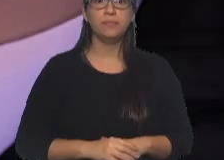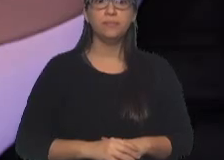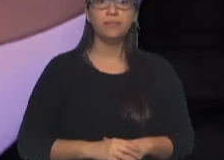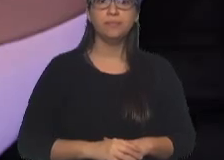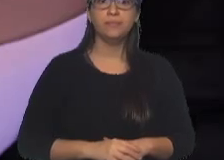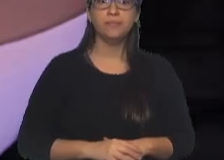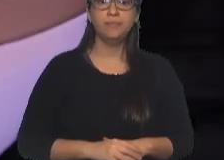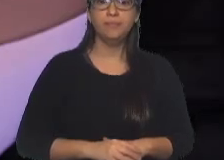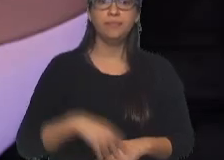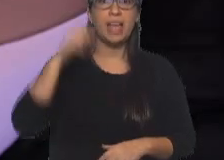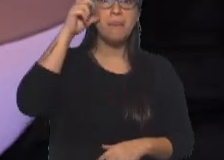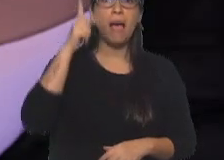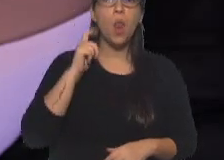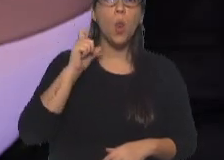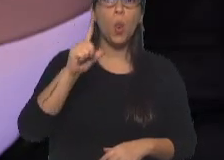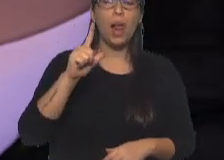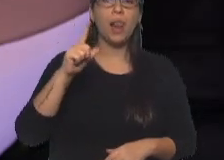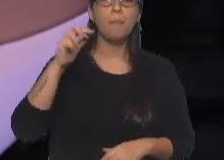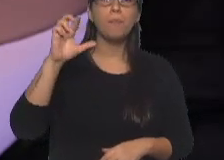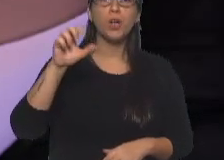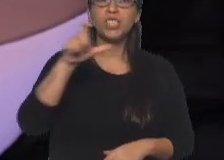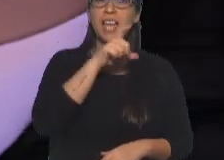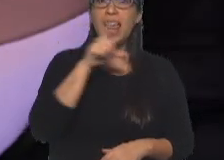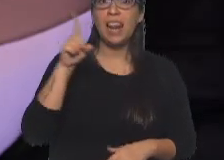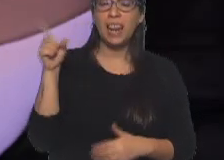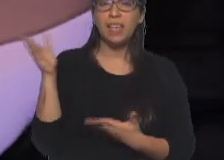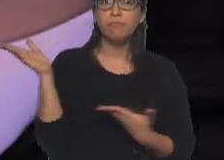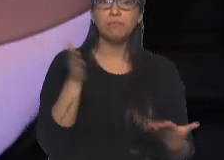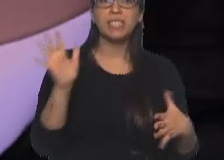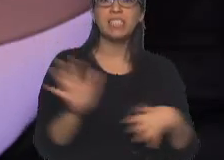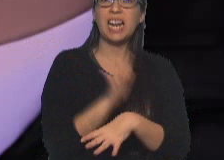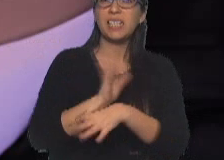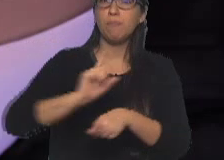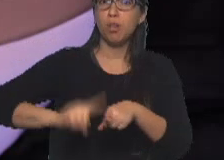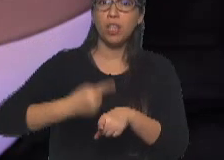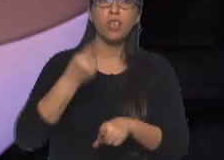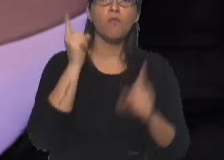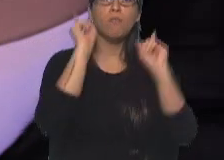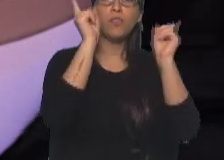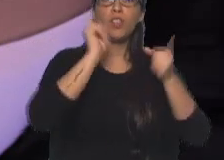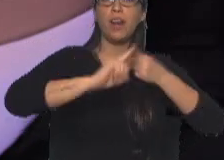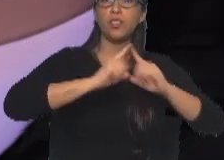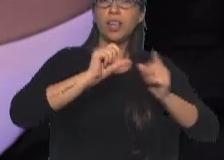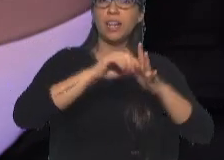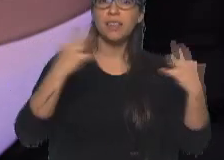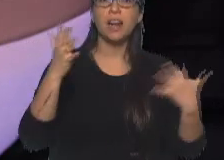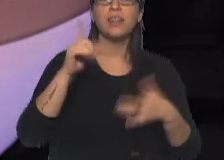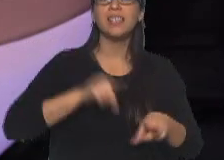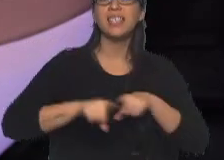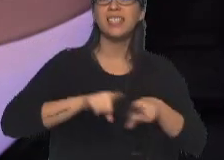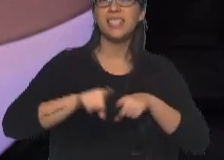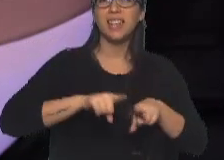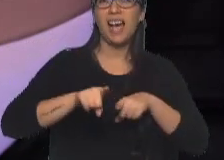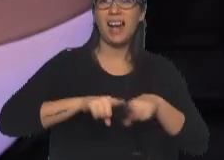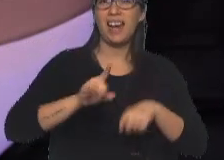Exactamente, nuestro invitado de hoy es Emanuel Porcelli. Él es cineasta político, profesor de Relaciones Internacionales en la carrera de Ciencia Política de la